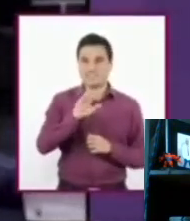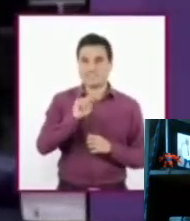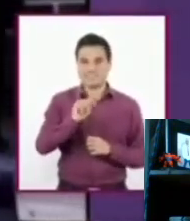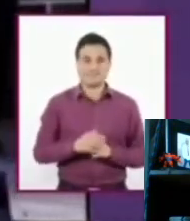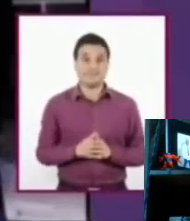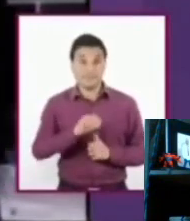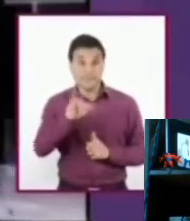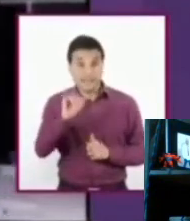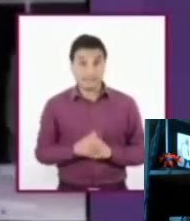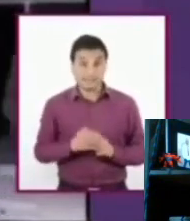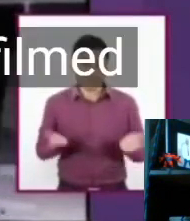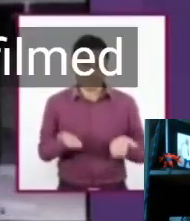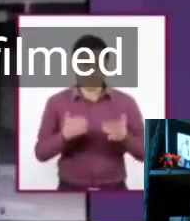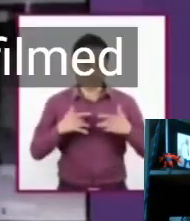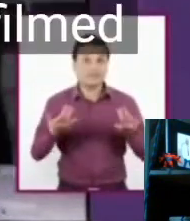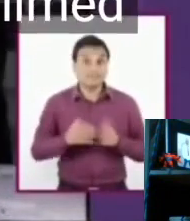ayer